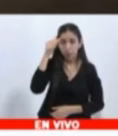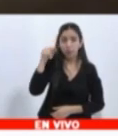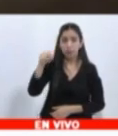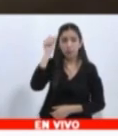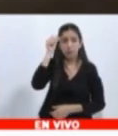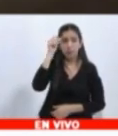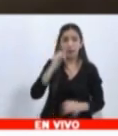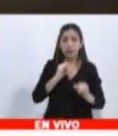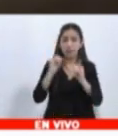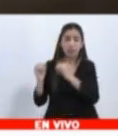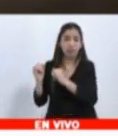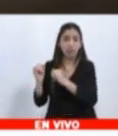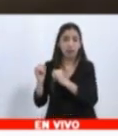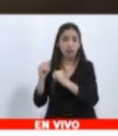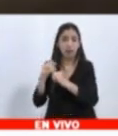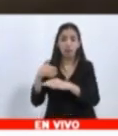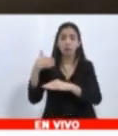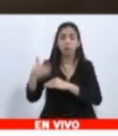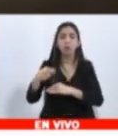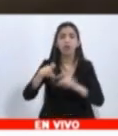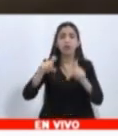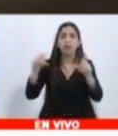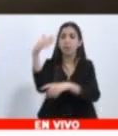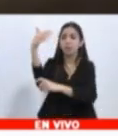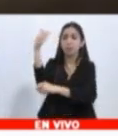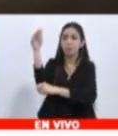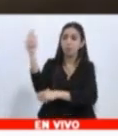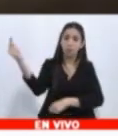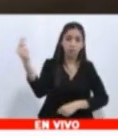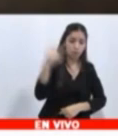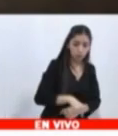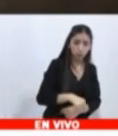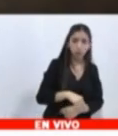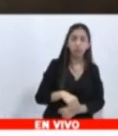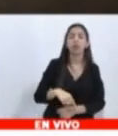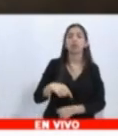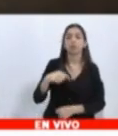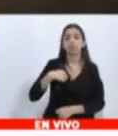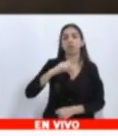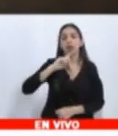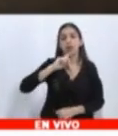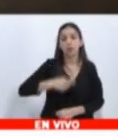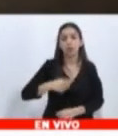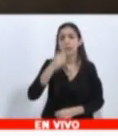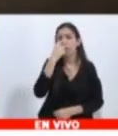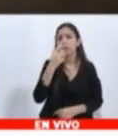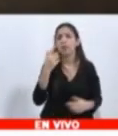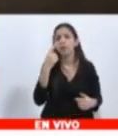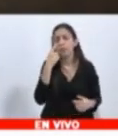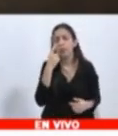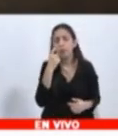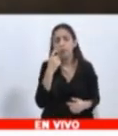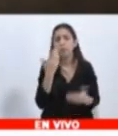el domingo, un día después de la vuelta del canciller entonces,